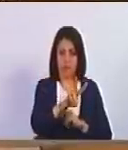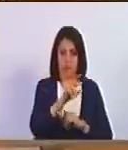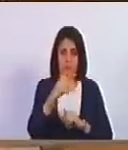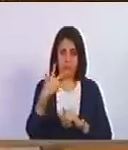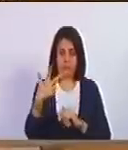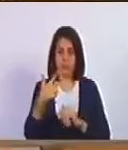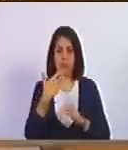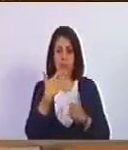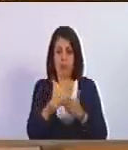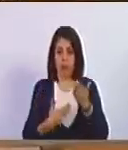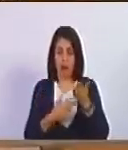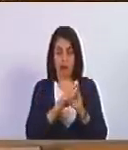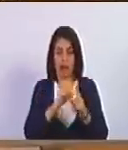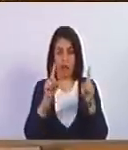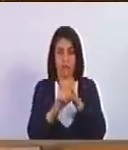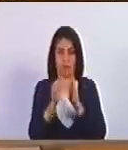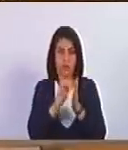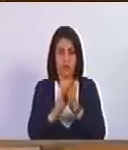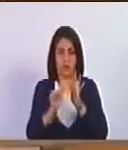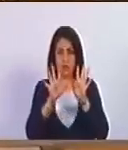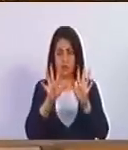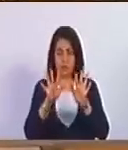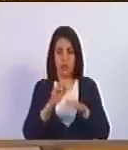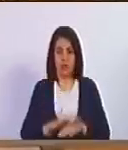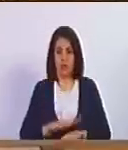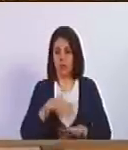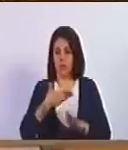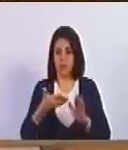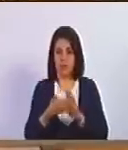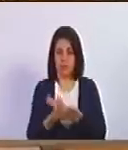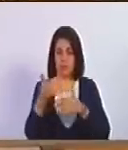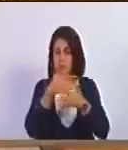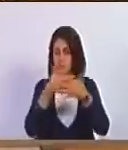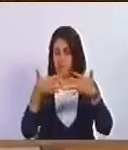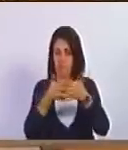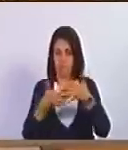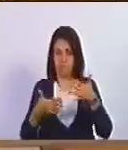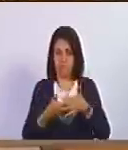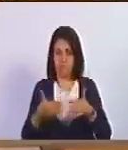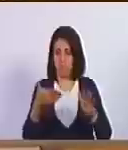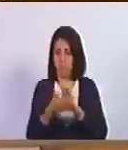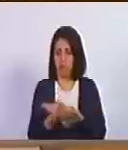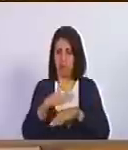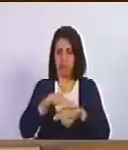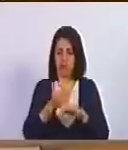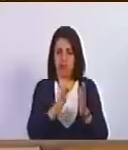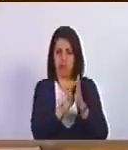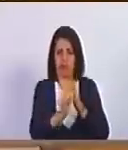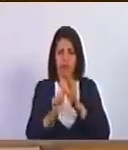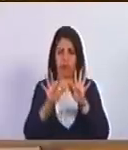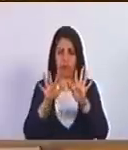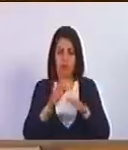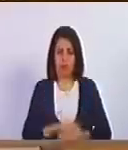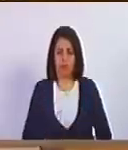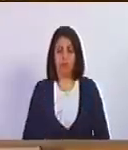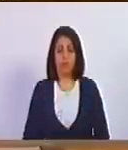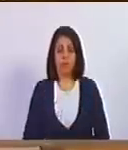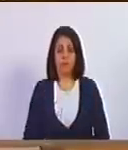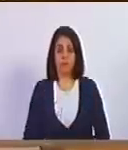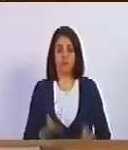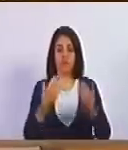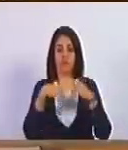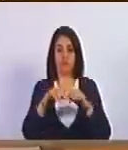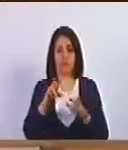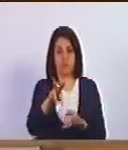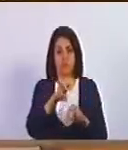23º. Se propone modificar el artículo 10, el cual queda redactado en los siguientes términos. Artículo 10. Los